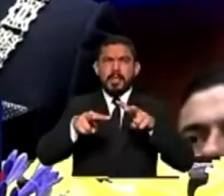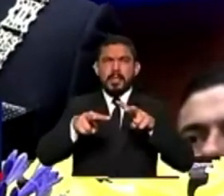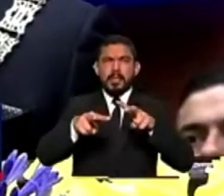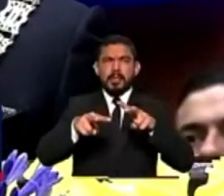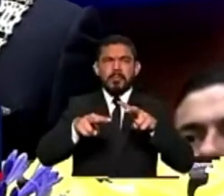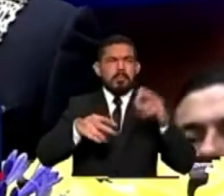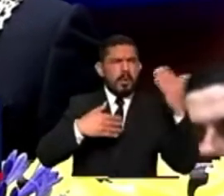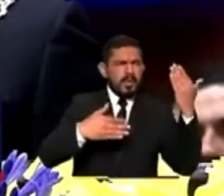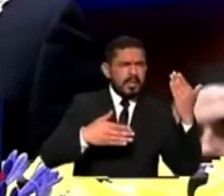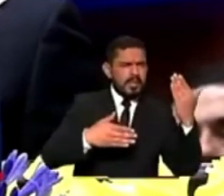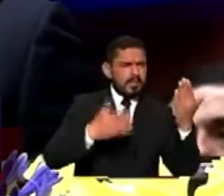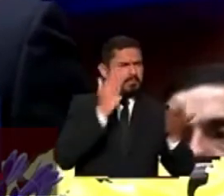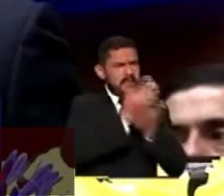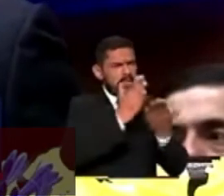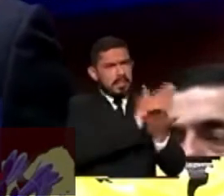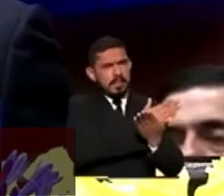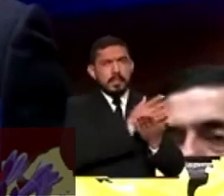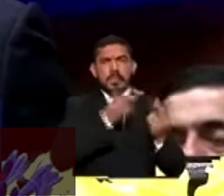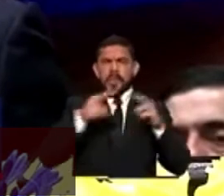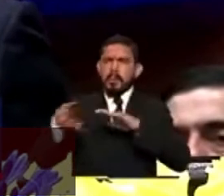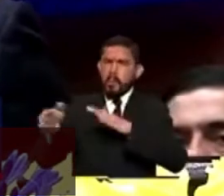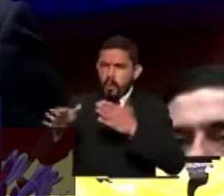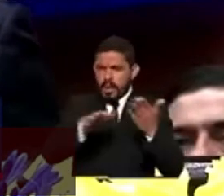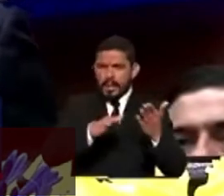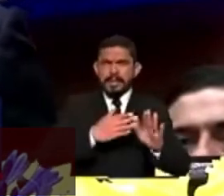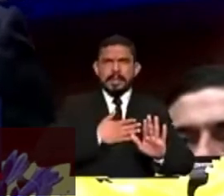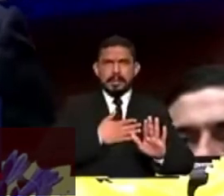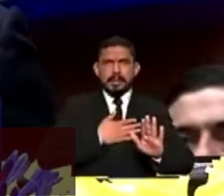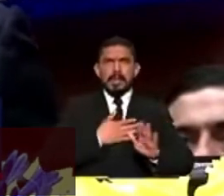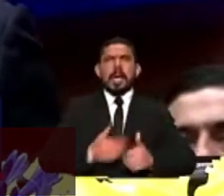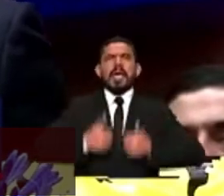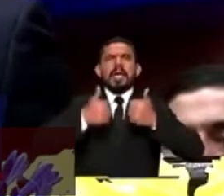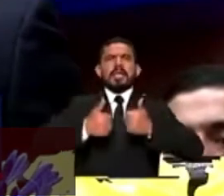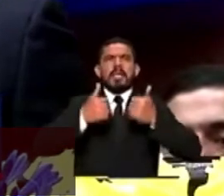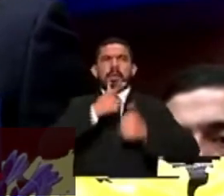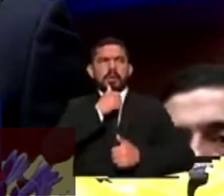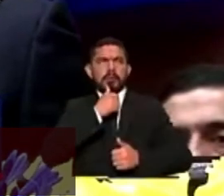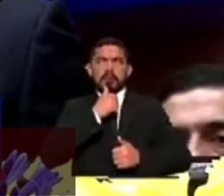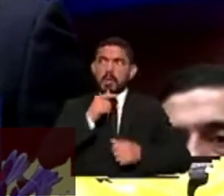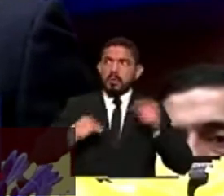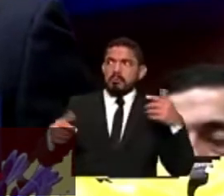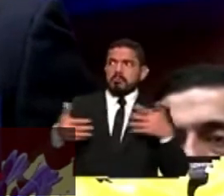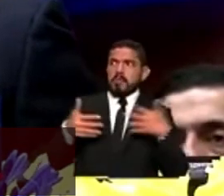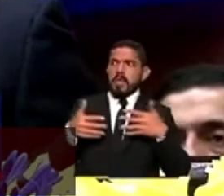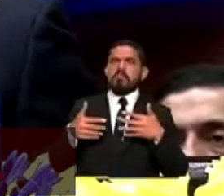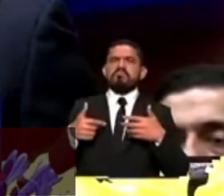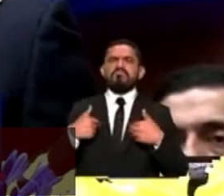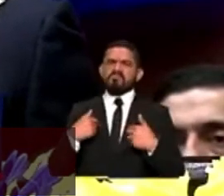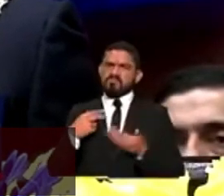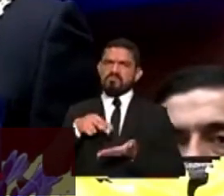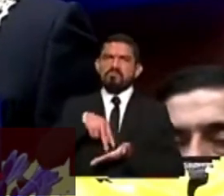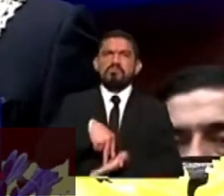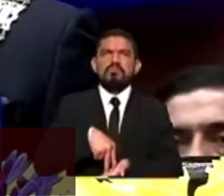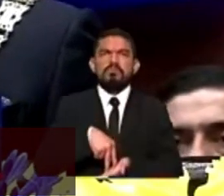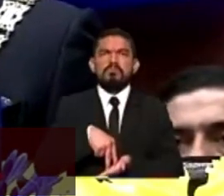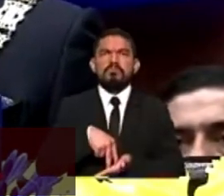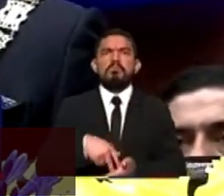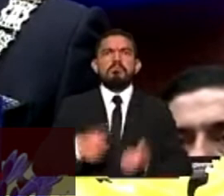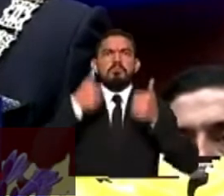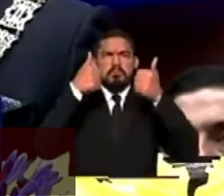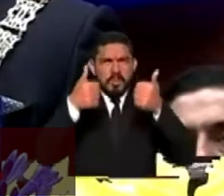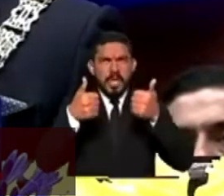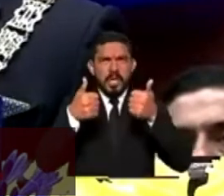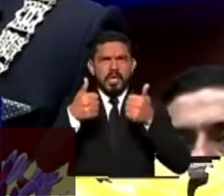política. Pocos candidatos estaban dispuestos a tomar el riesgo de esta elección. Por bien del Ecuador y porque tengo una